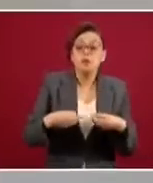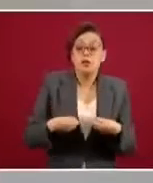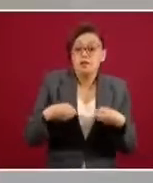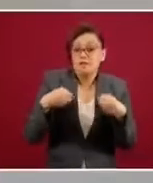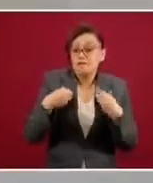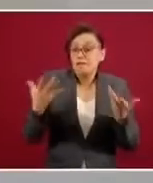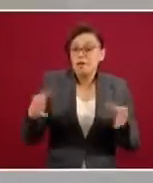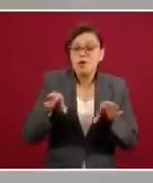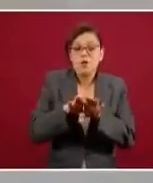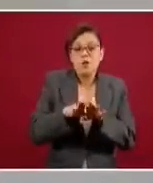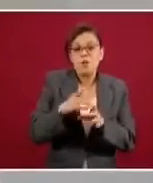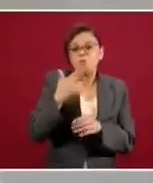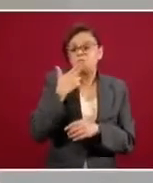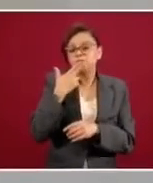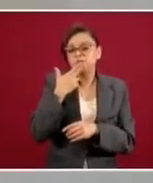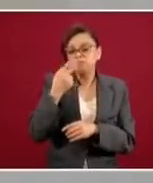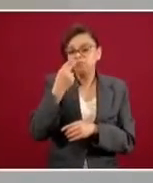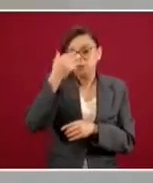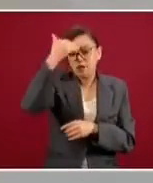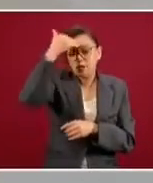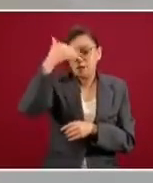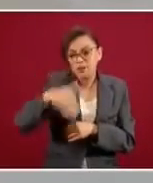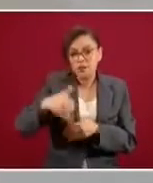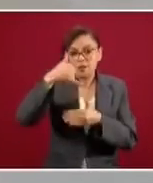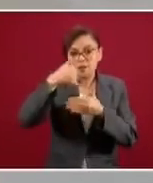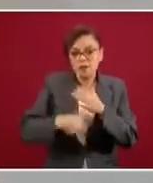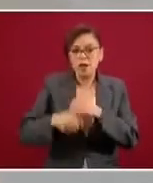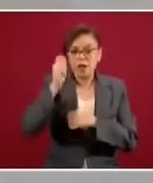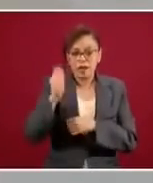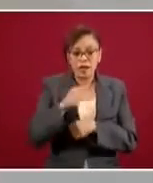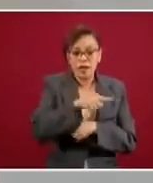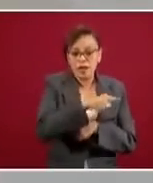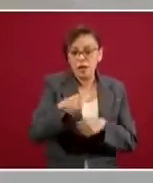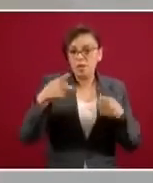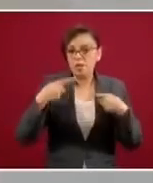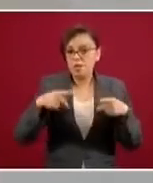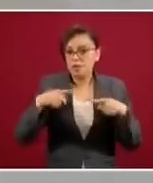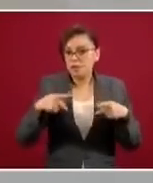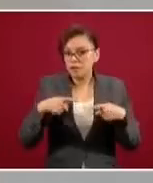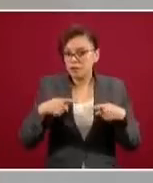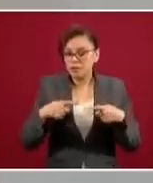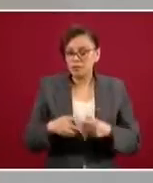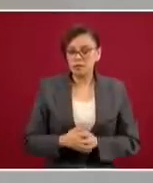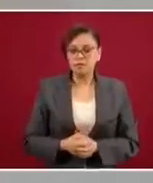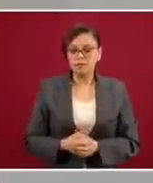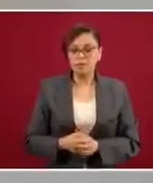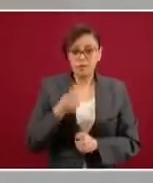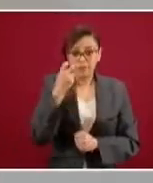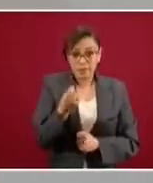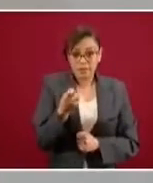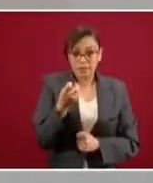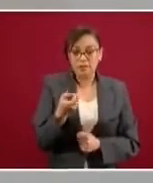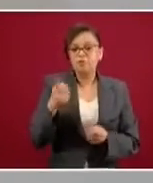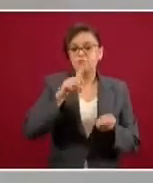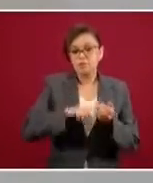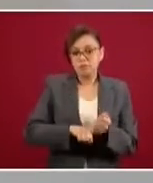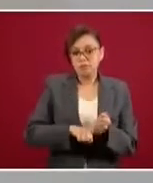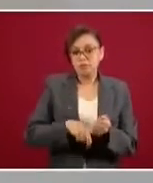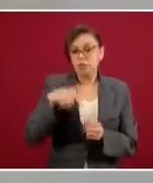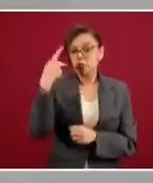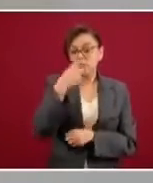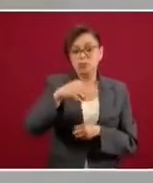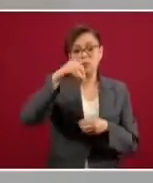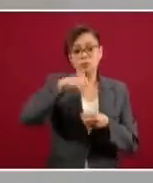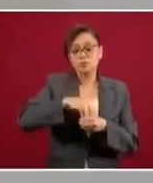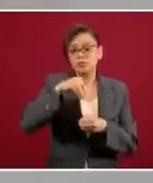los detalles de una persona, pero además, entrar en los detalles de una persona implica entrar en la confidencialidad, que es un